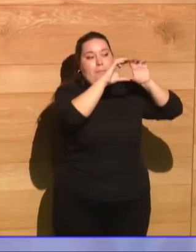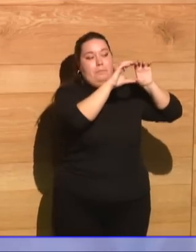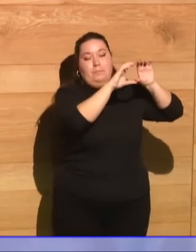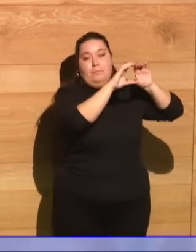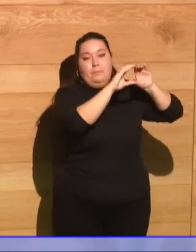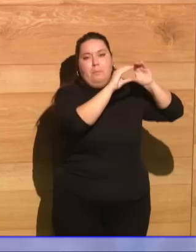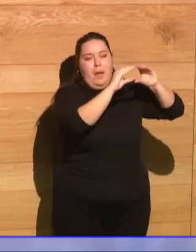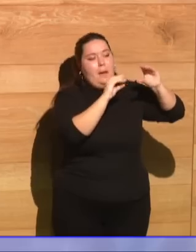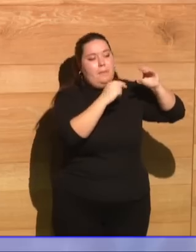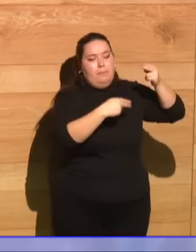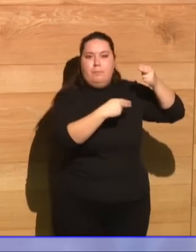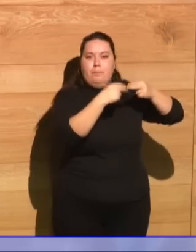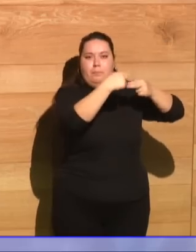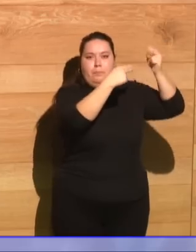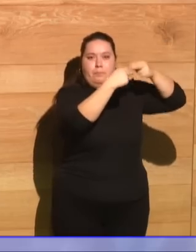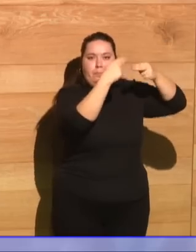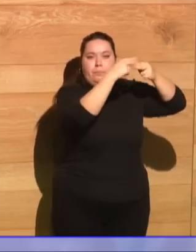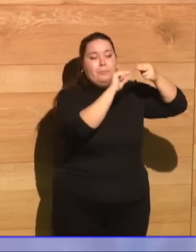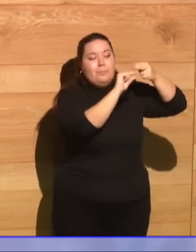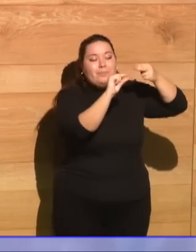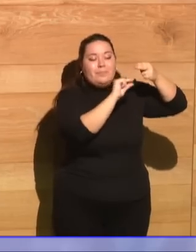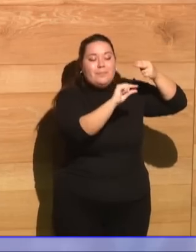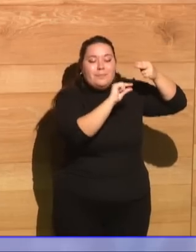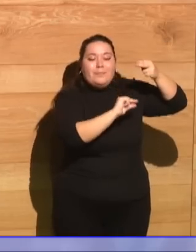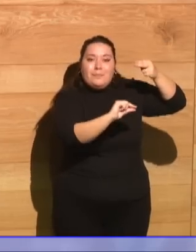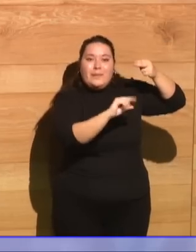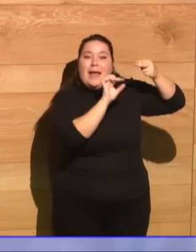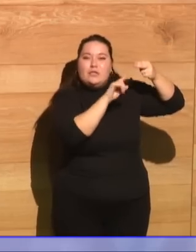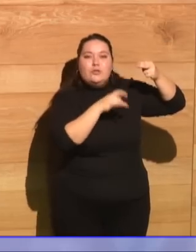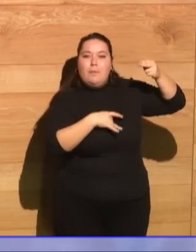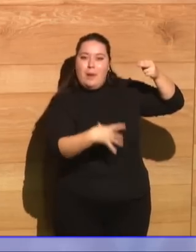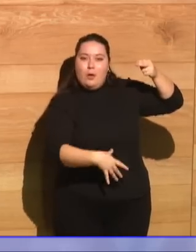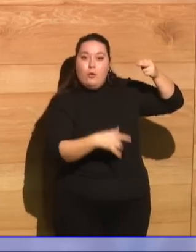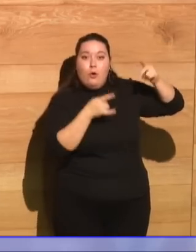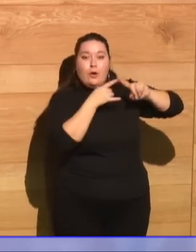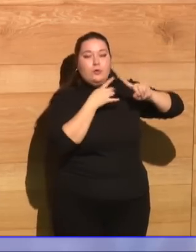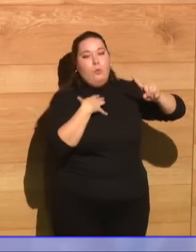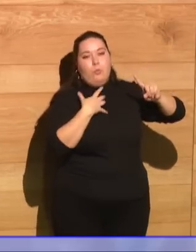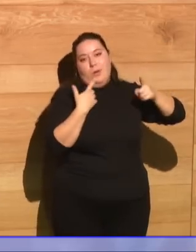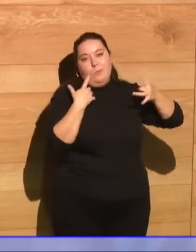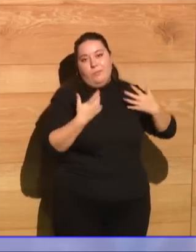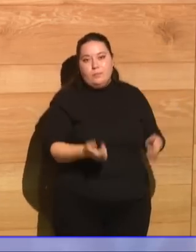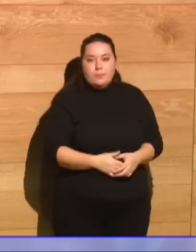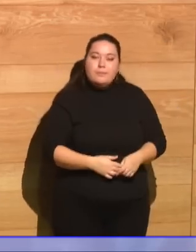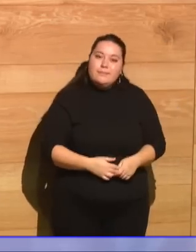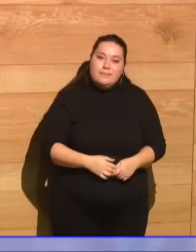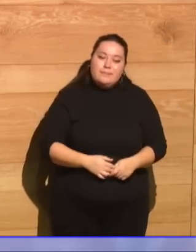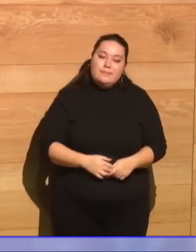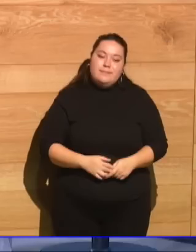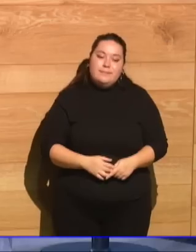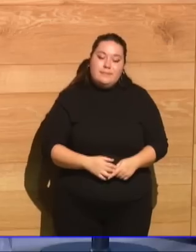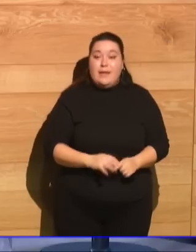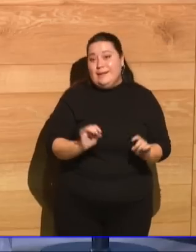medio, entre adosín y adosín, se le da un poquito de Blanco España de vez en cuando para que aquello lustre. Y se llama Blanco España.